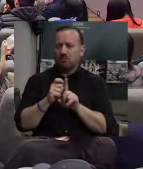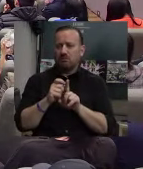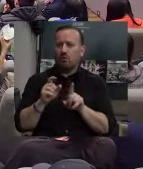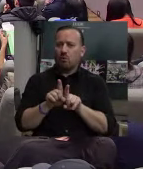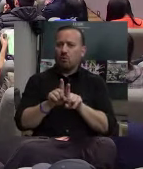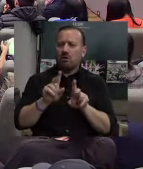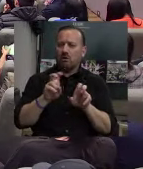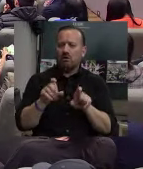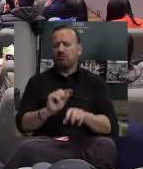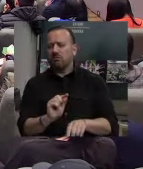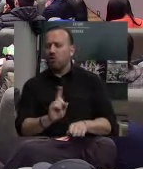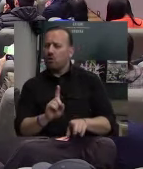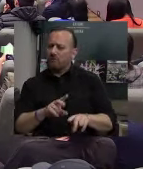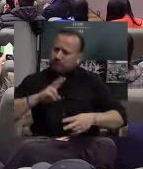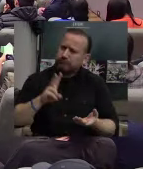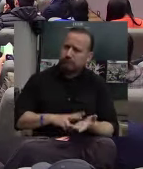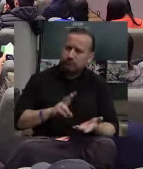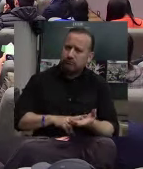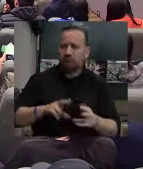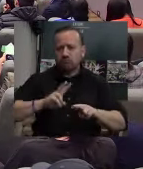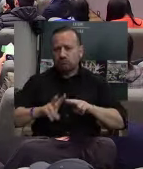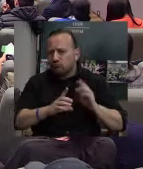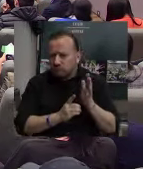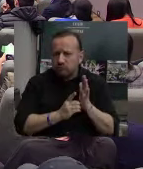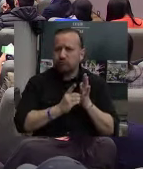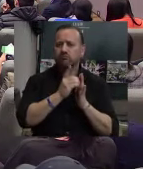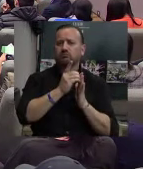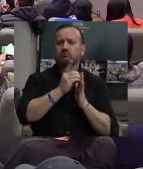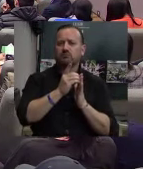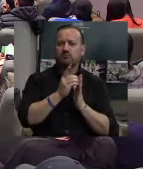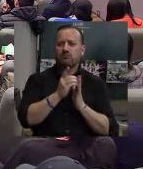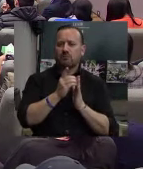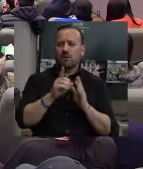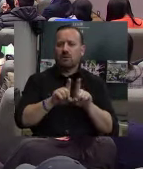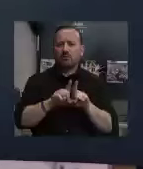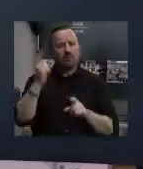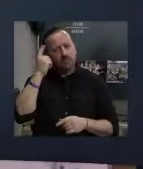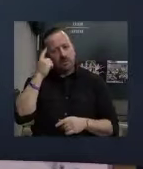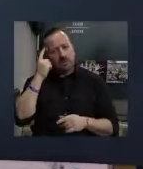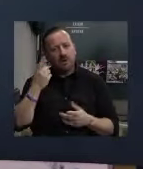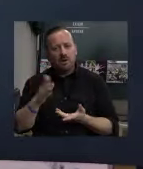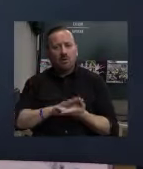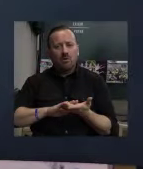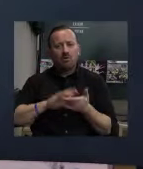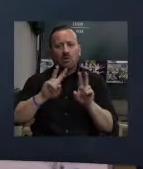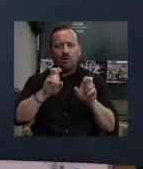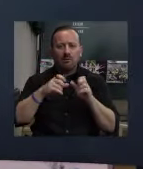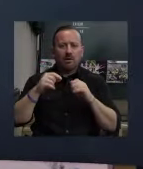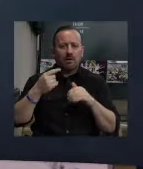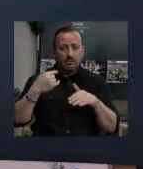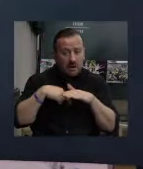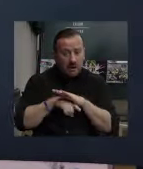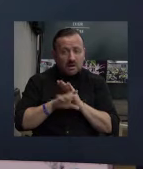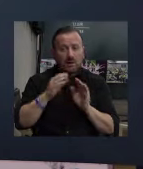sino sino realidades que se desarrollan considerando tanto los elementos internos